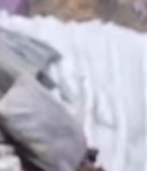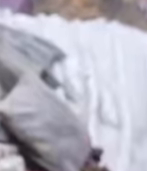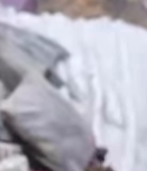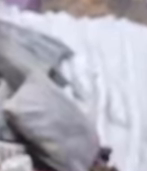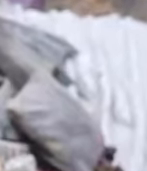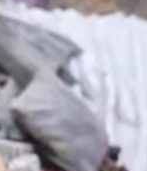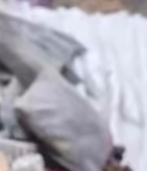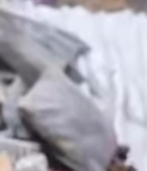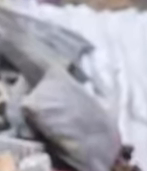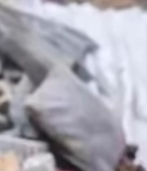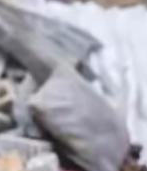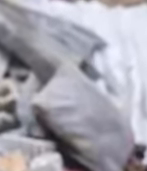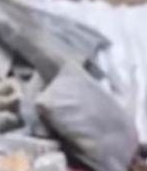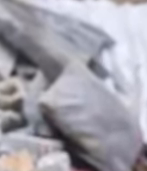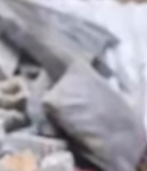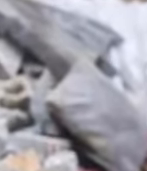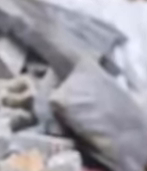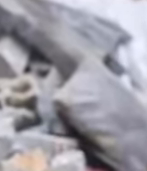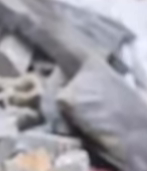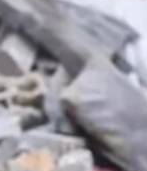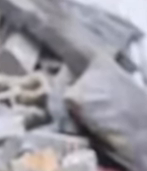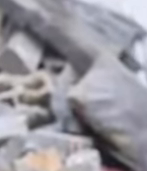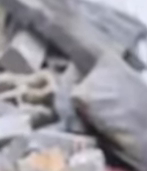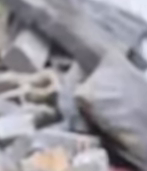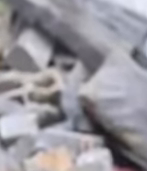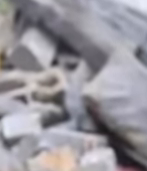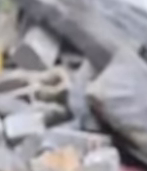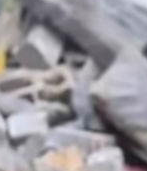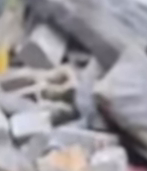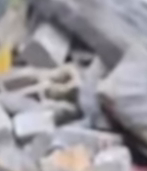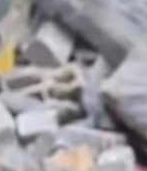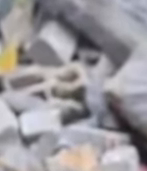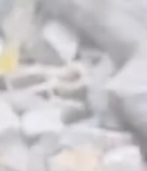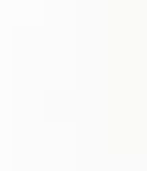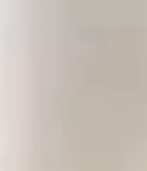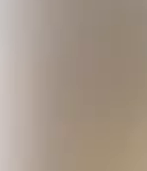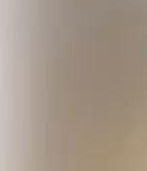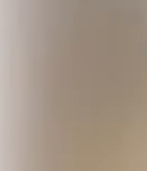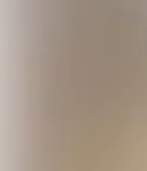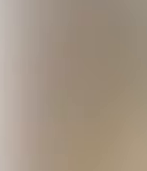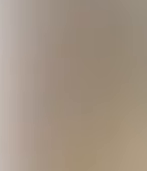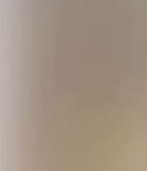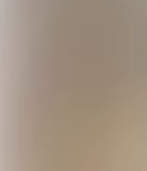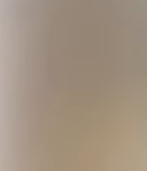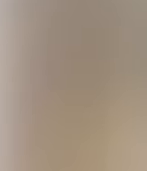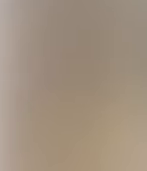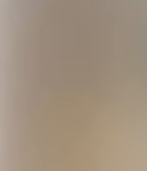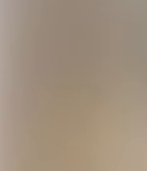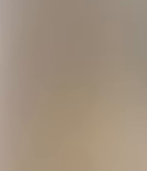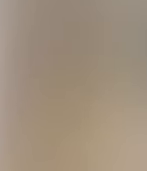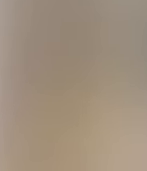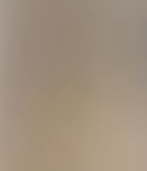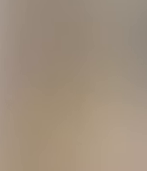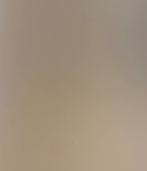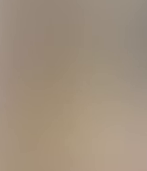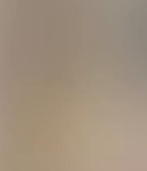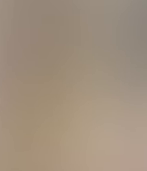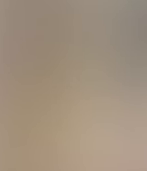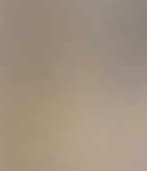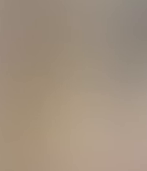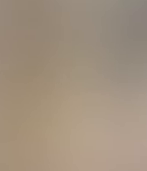La subasta se realizará este viernes y lo recaudado será destinado a la organización británica Medical Aid